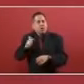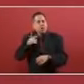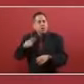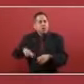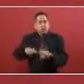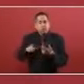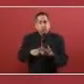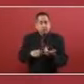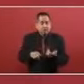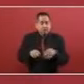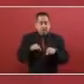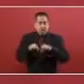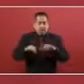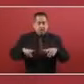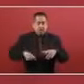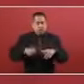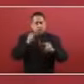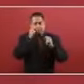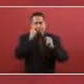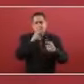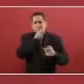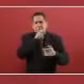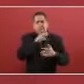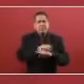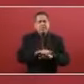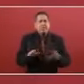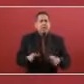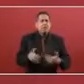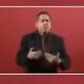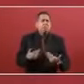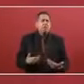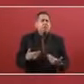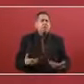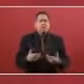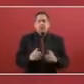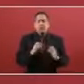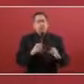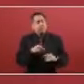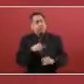si trabajas en el gobierno, ¿qué te vas a estar preocupando por cuidar